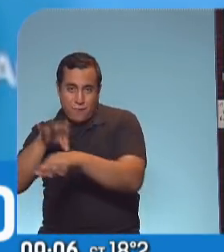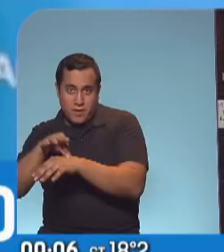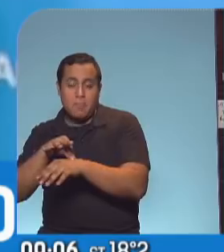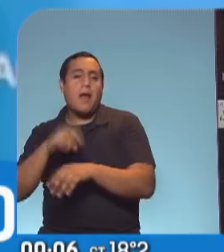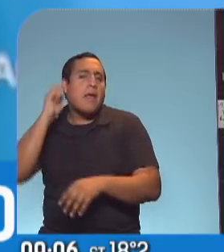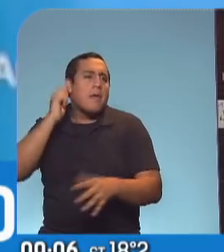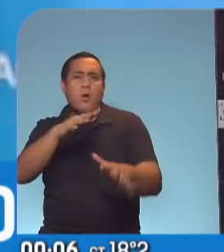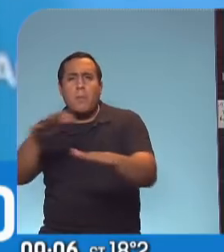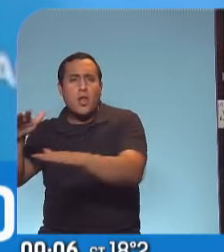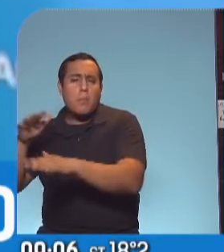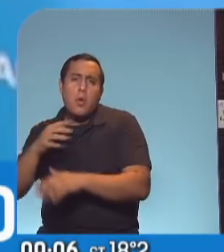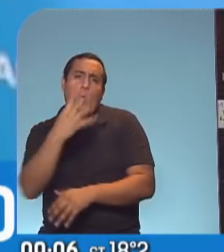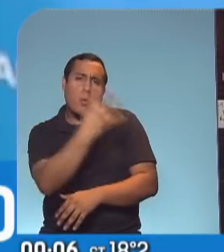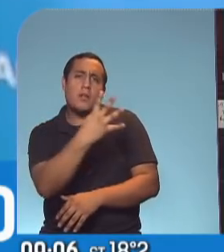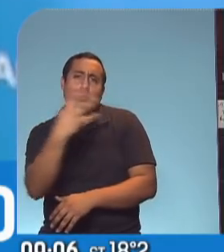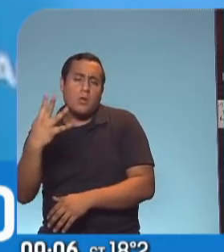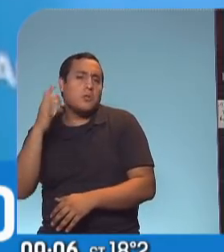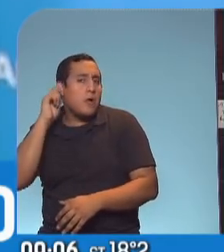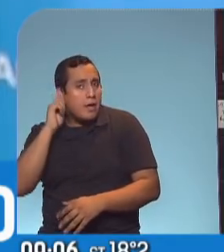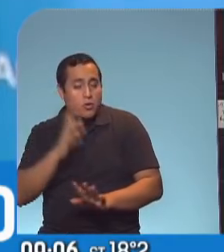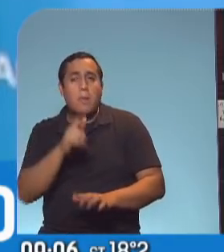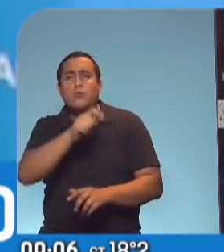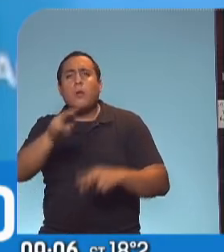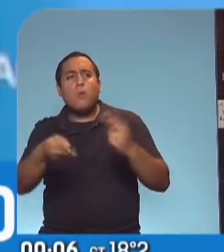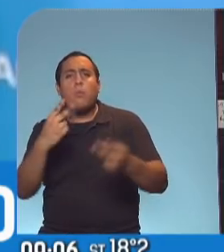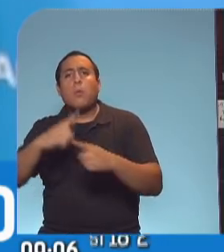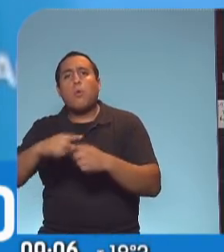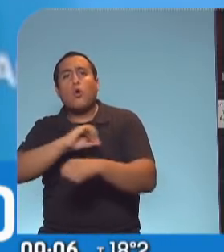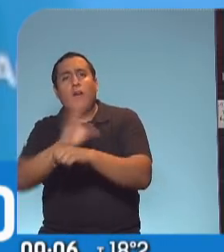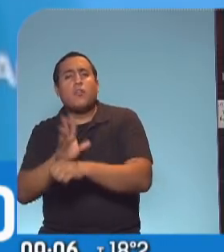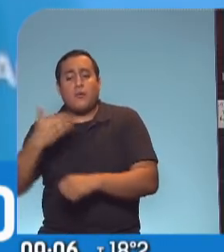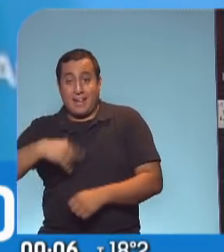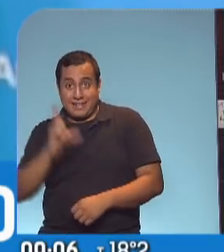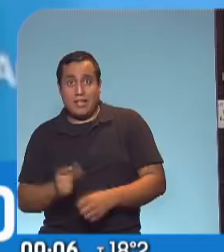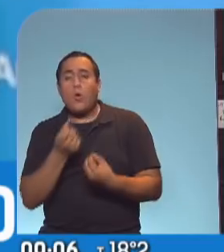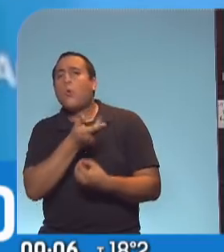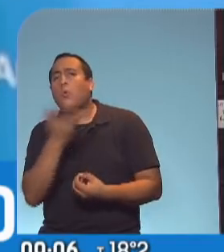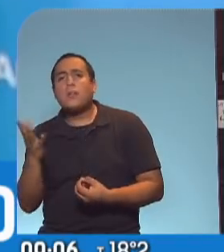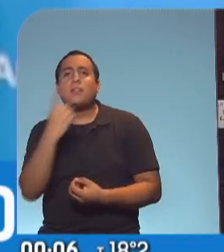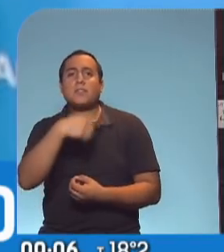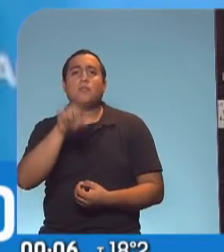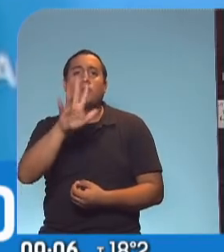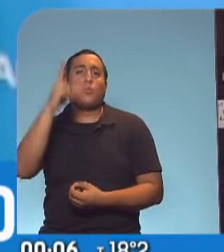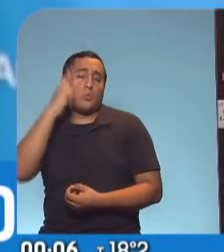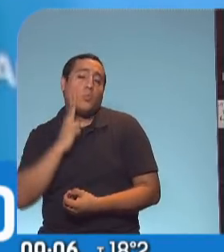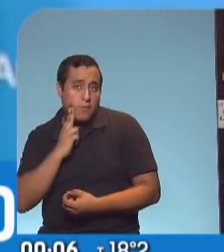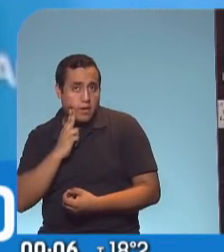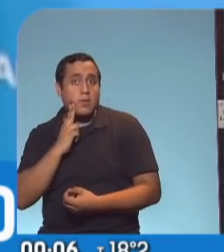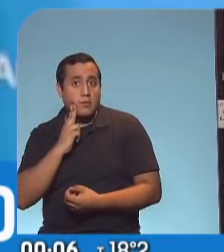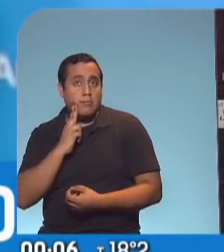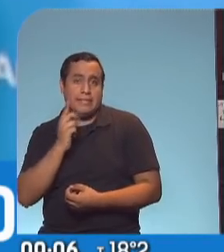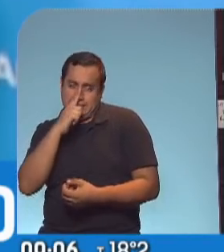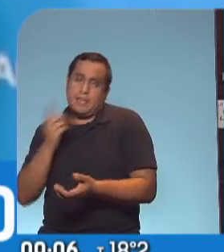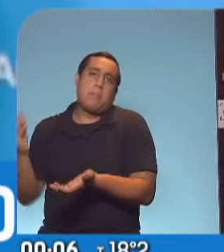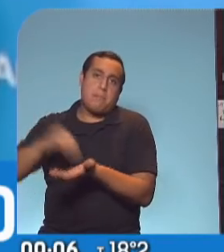de 44 años. Las personas fallecidas por coronavirus en Argentina ascienden a 159, son 7 más en